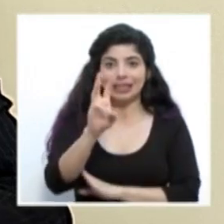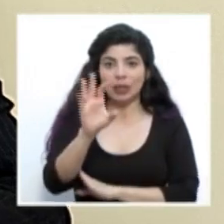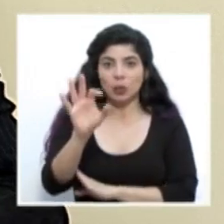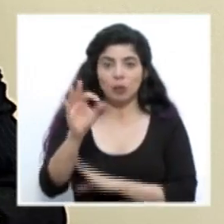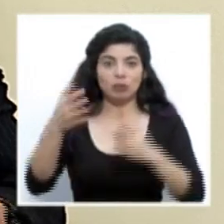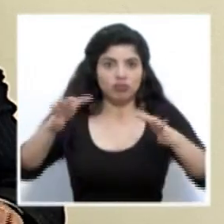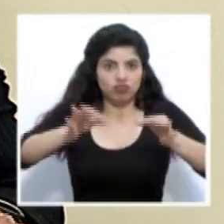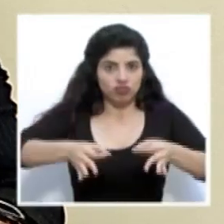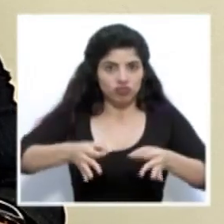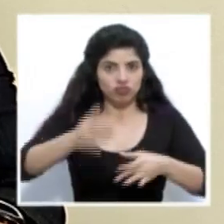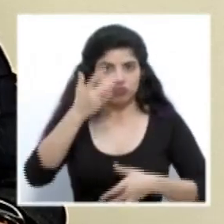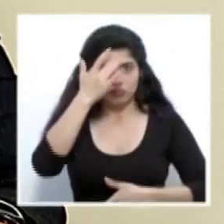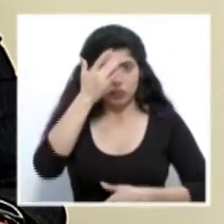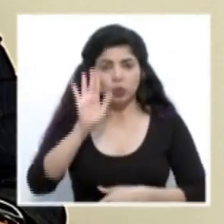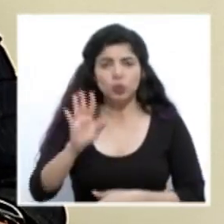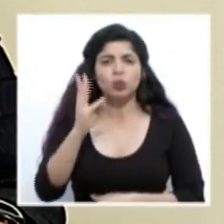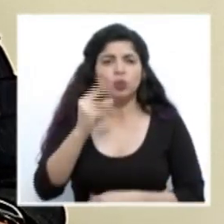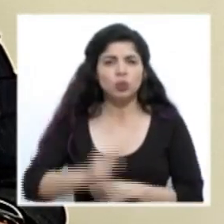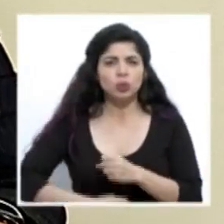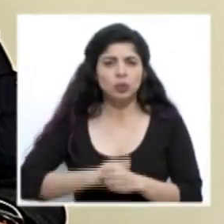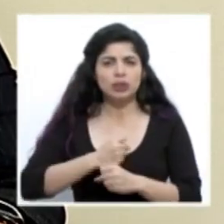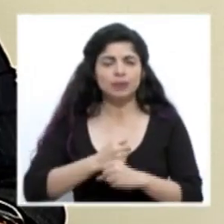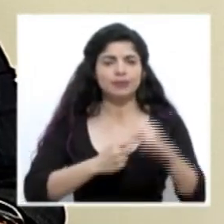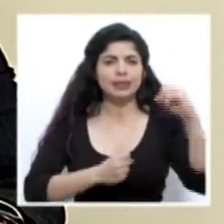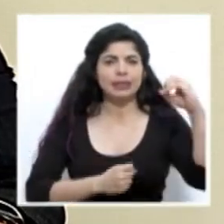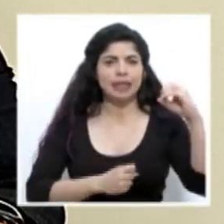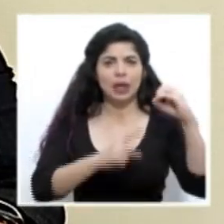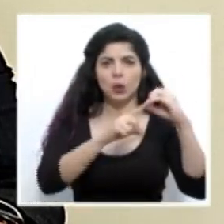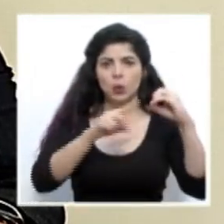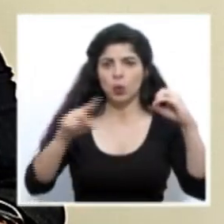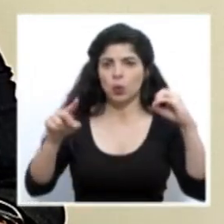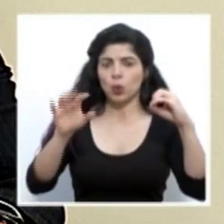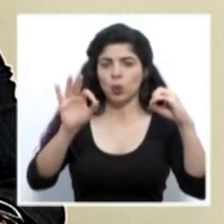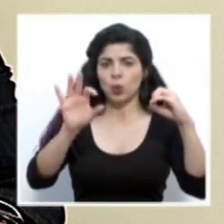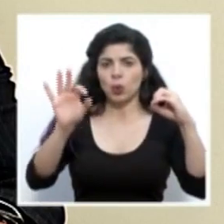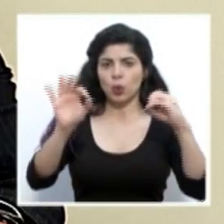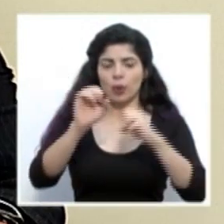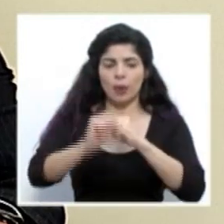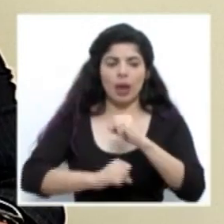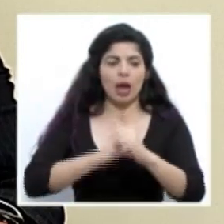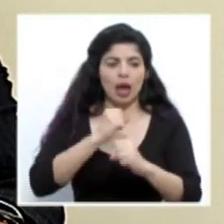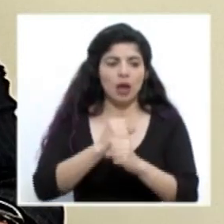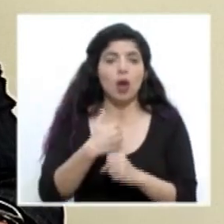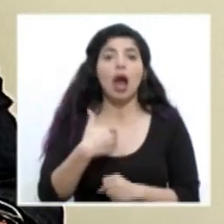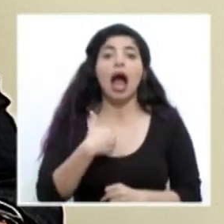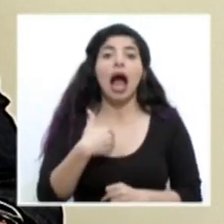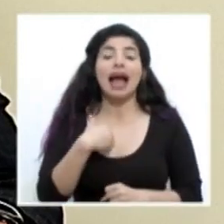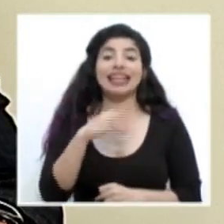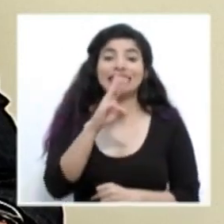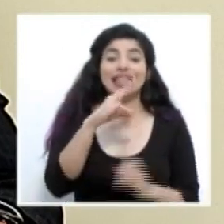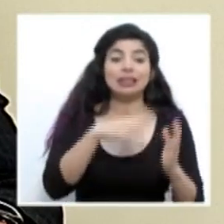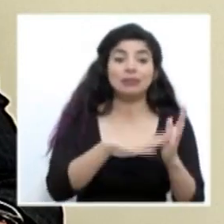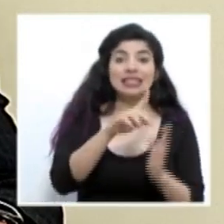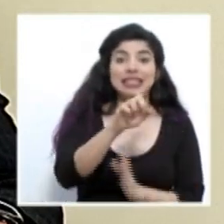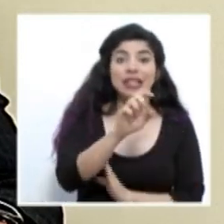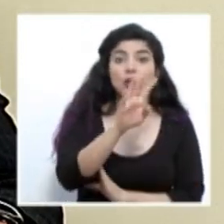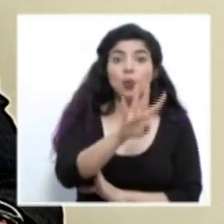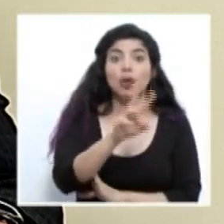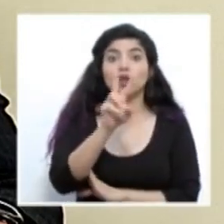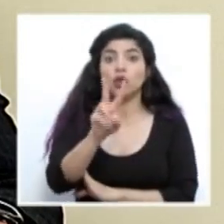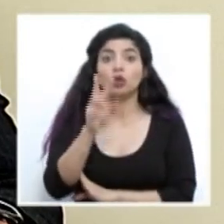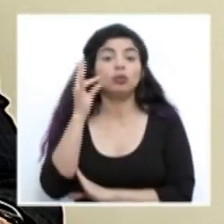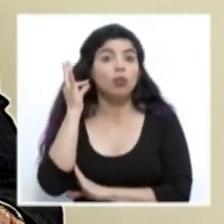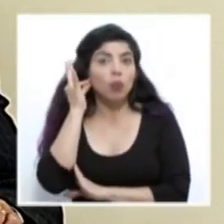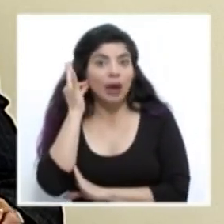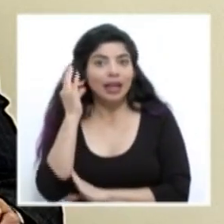casos confirmados. El rango de edad va desde los 0 hasta los 99 años. Tenemos